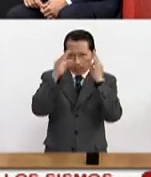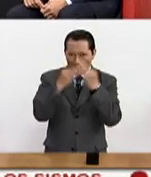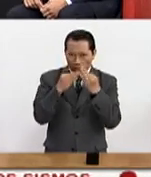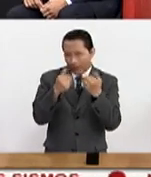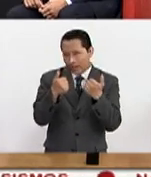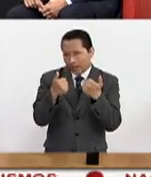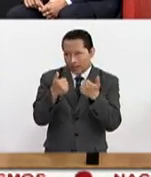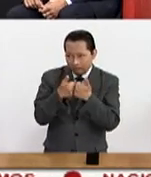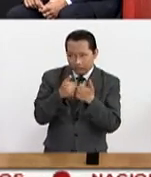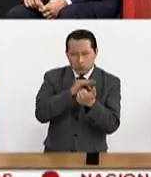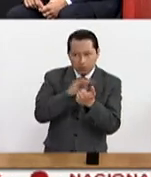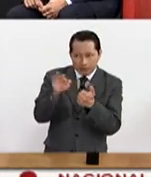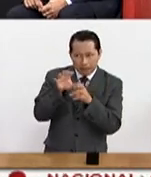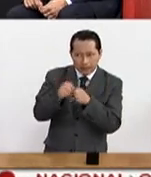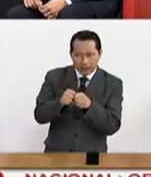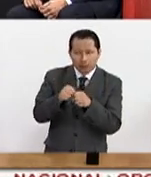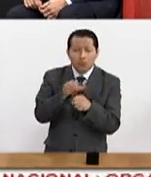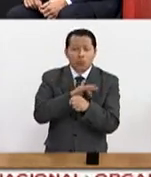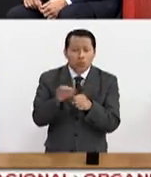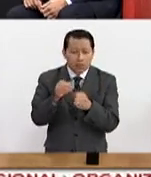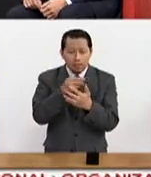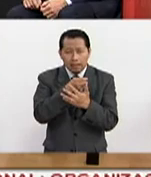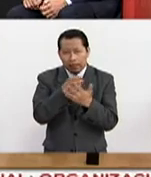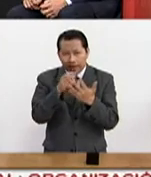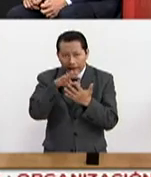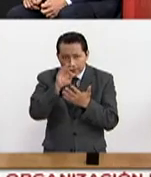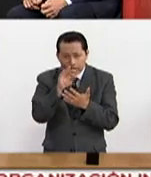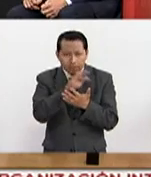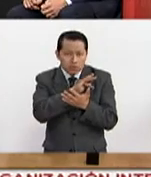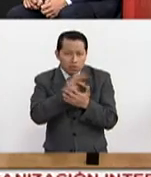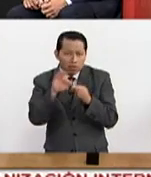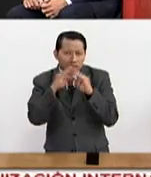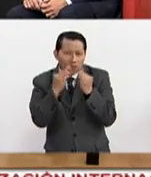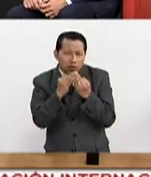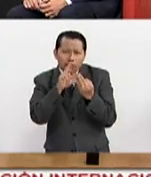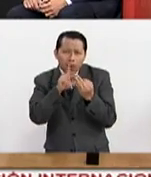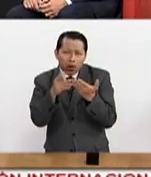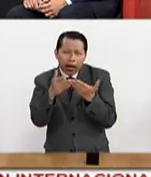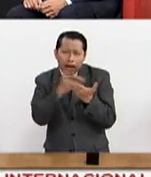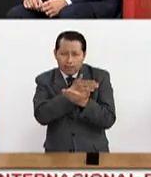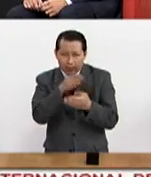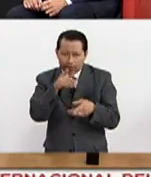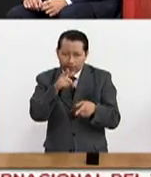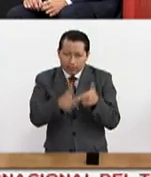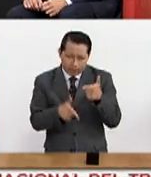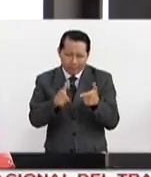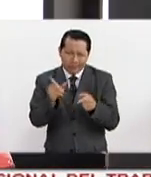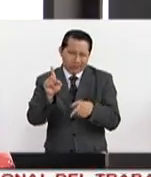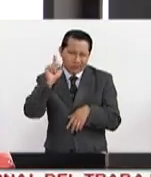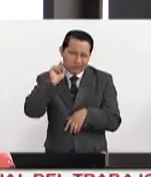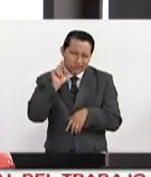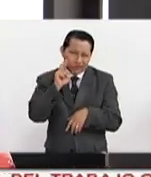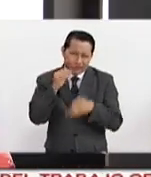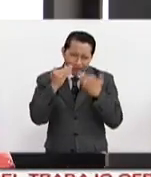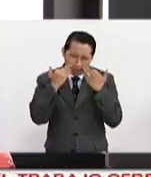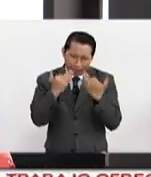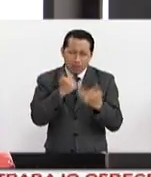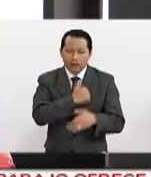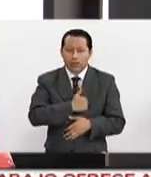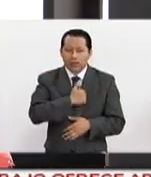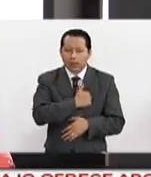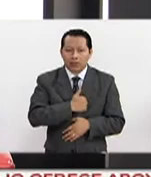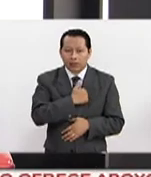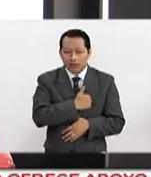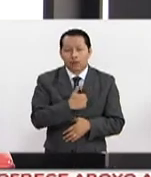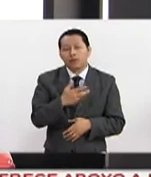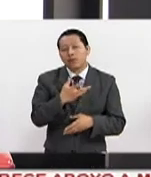decir, armar una estrategia para que se hubiera evitado lo que vimos el domingo pasado, que desde luego fue muy lamentable.